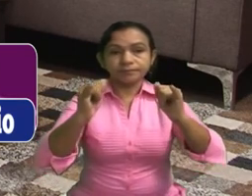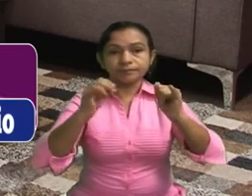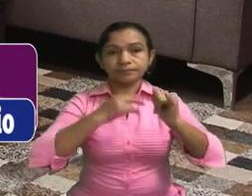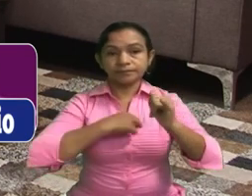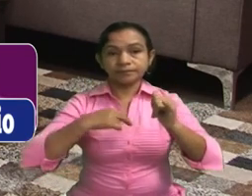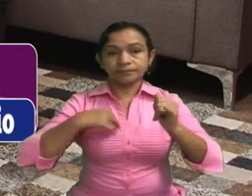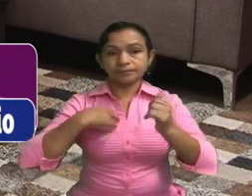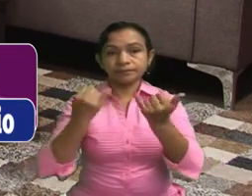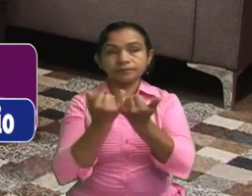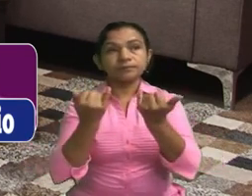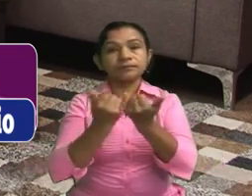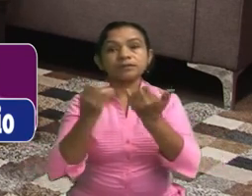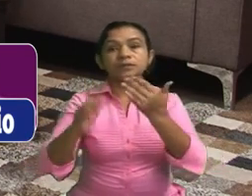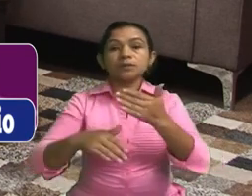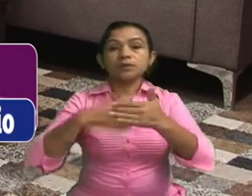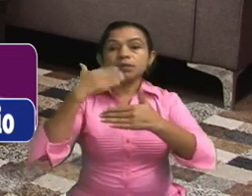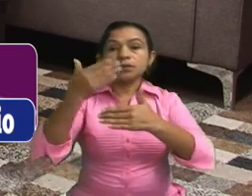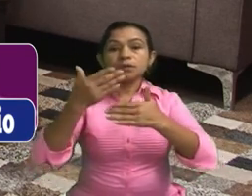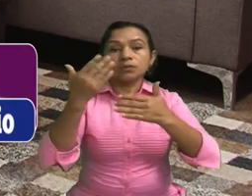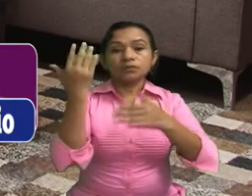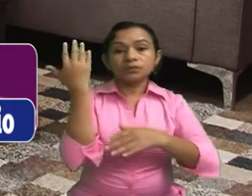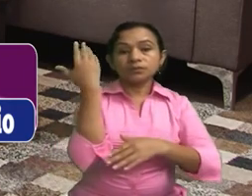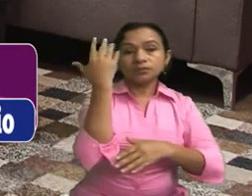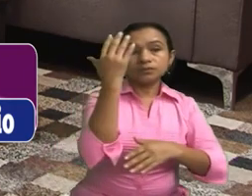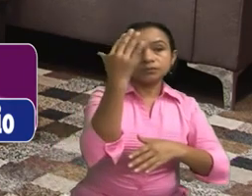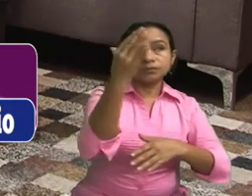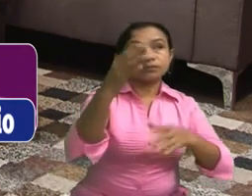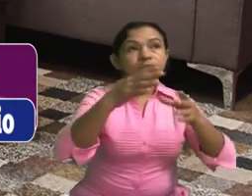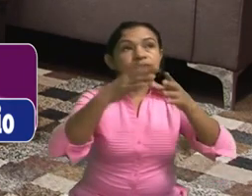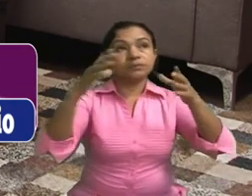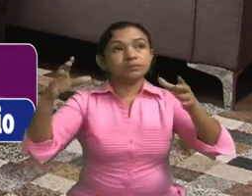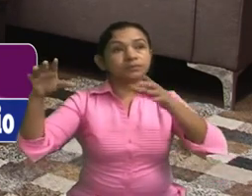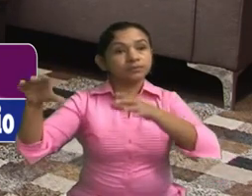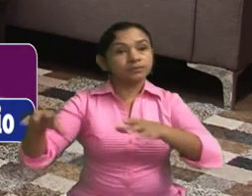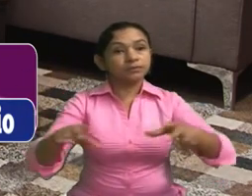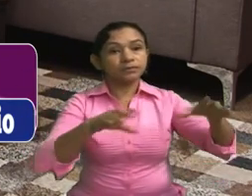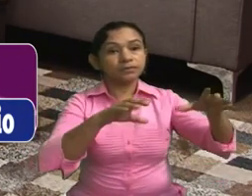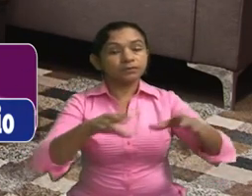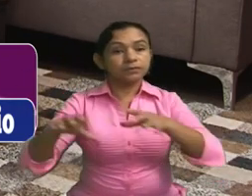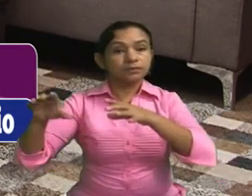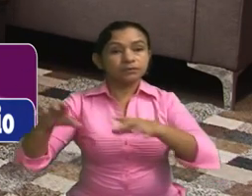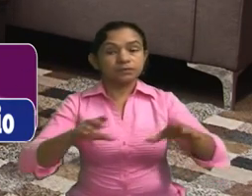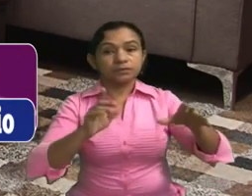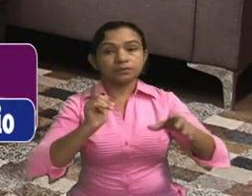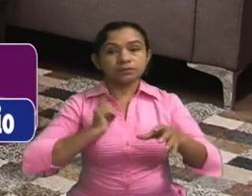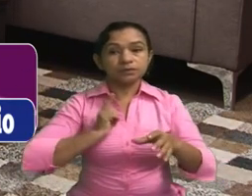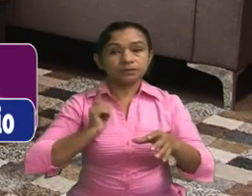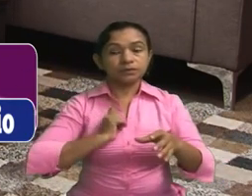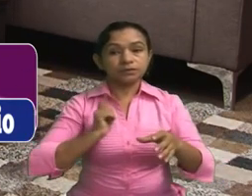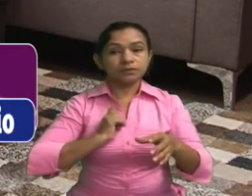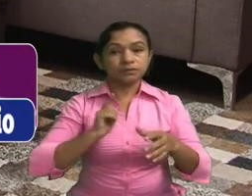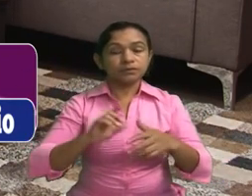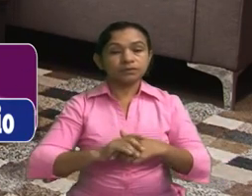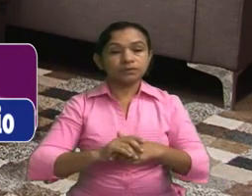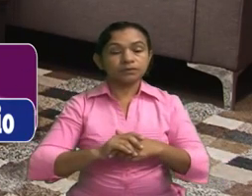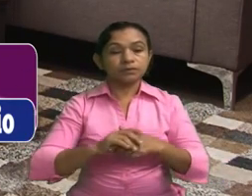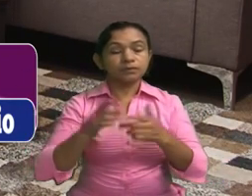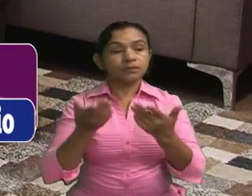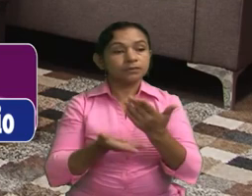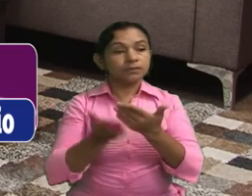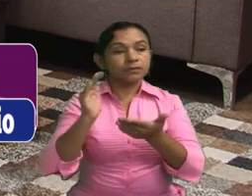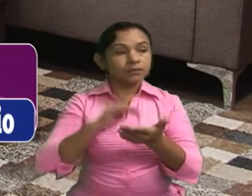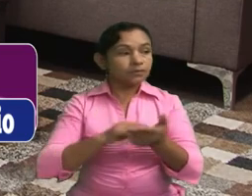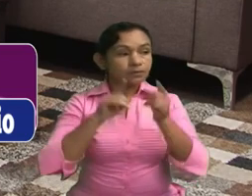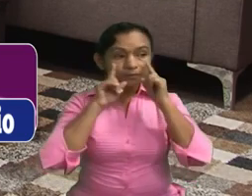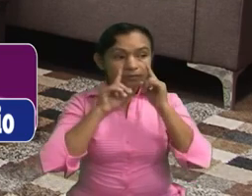hablando de las zonas de afuera o las aledañas, donde hay esta actividad y que es donde vamos a aplicar técnicas de restauración